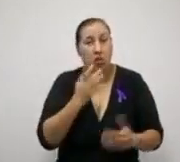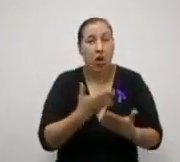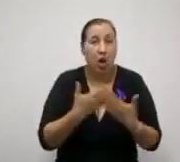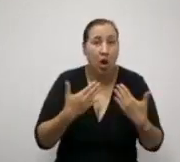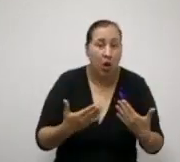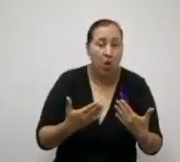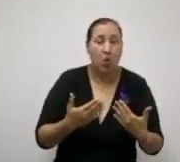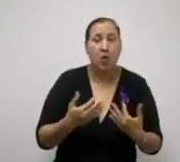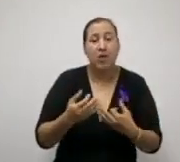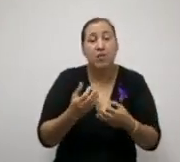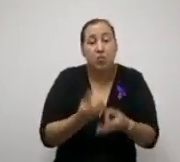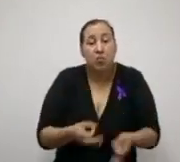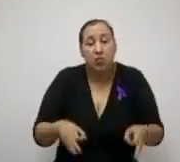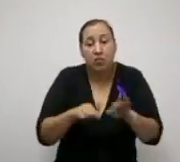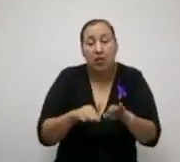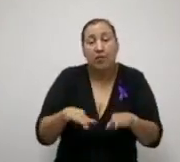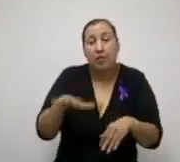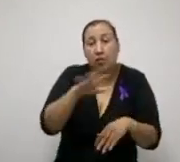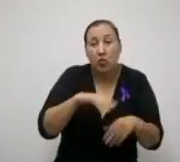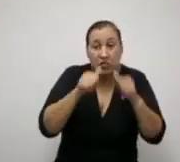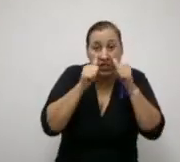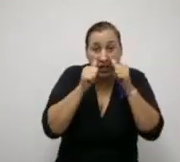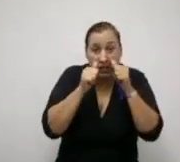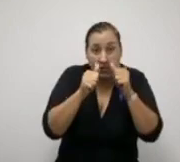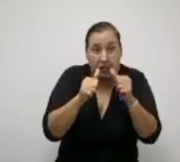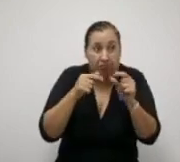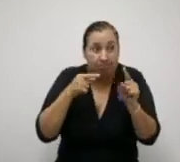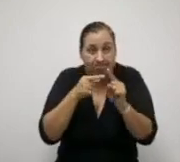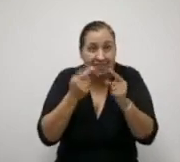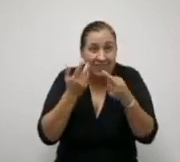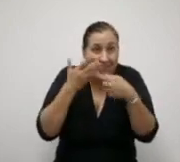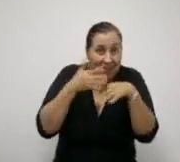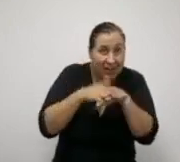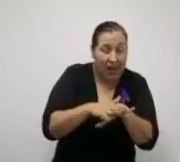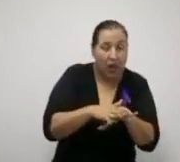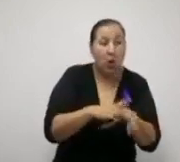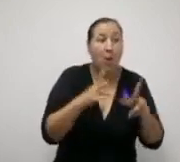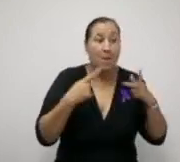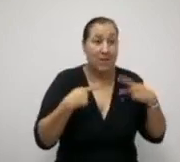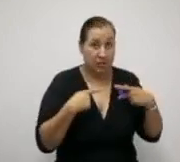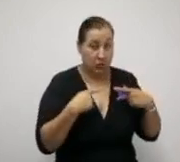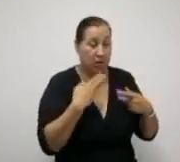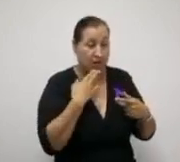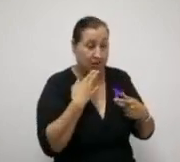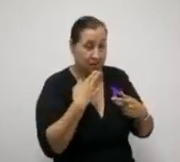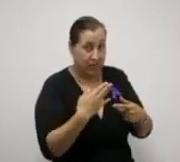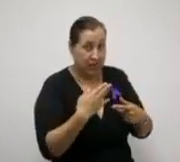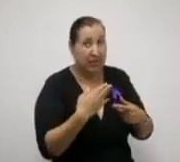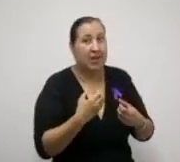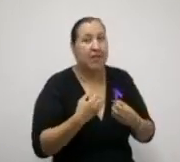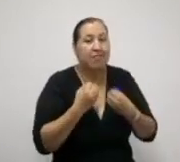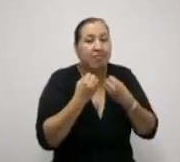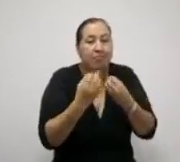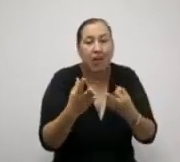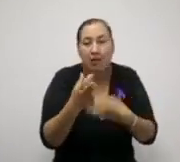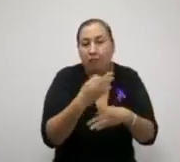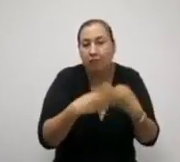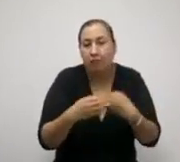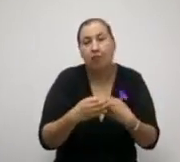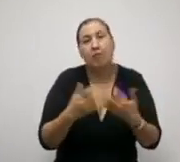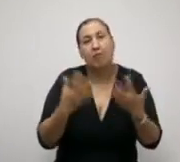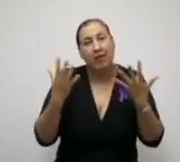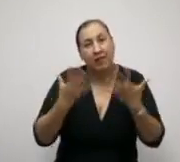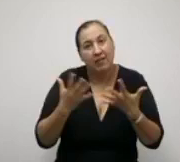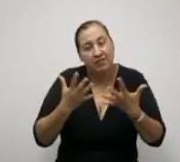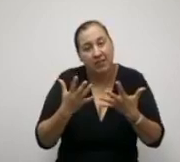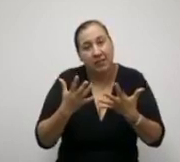ello, es indispensable que se haga la atención desde un enfoque integral, con un personal capacitado y brindar los medios para que éste se realice. En los